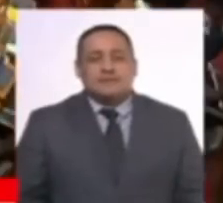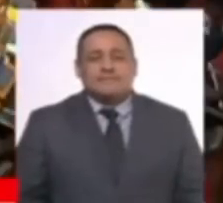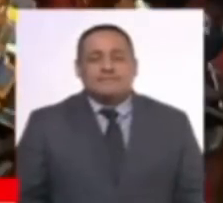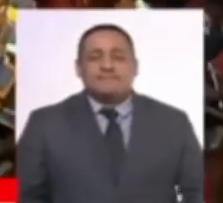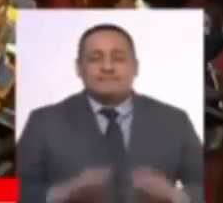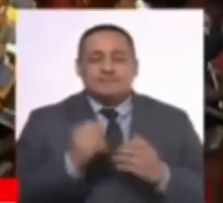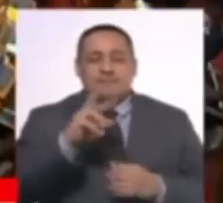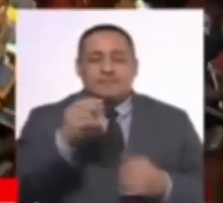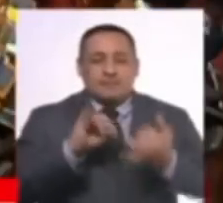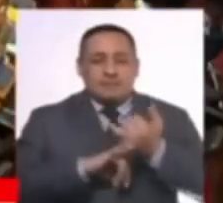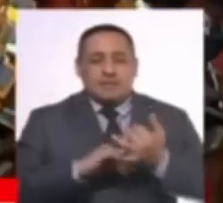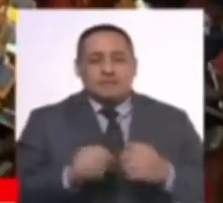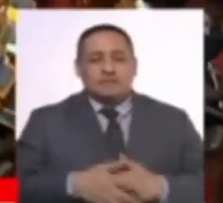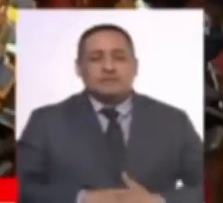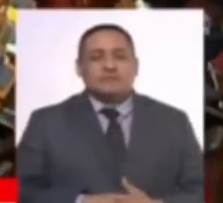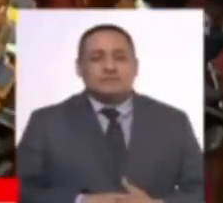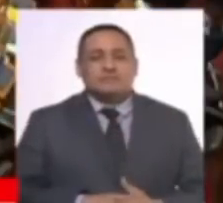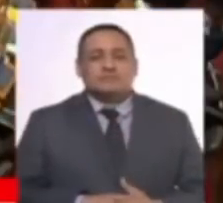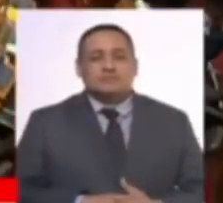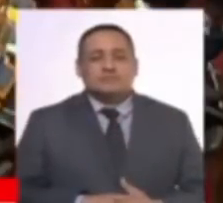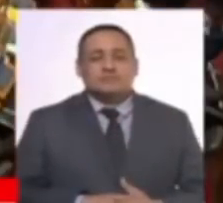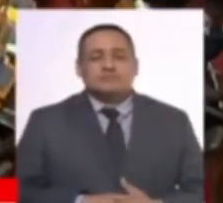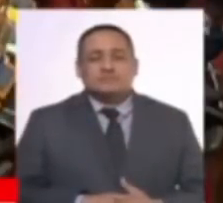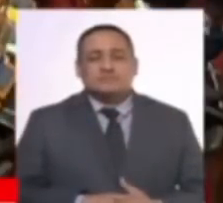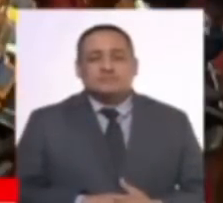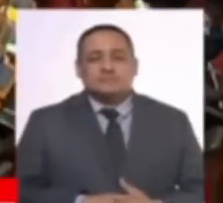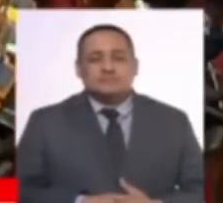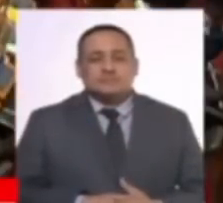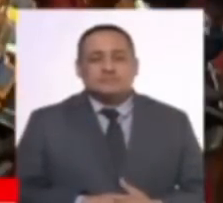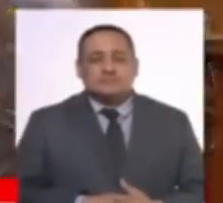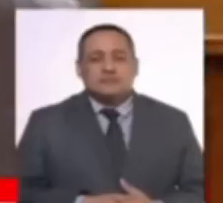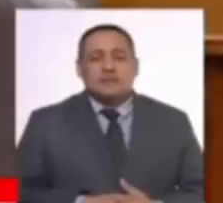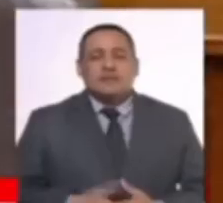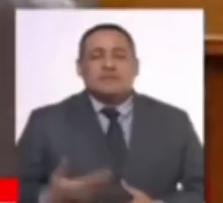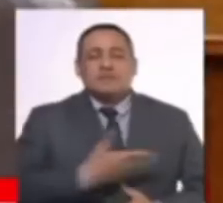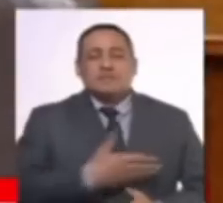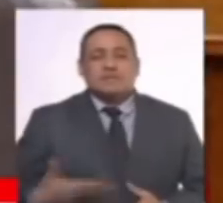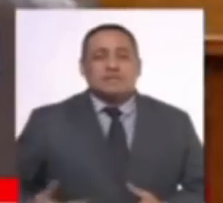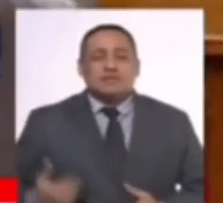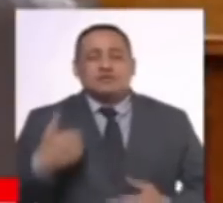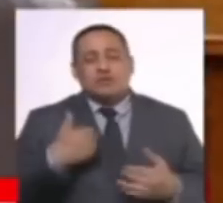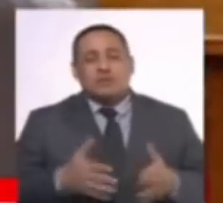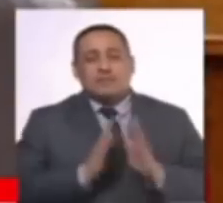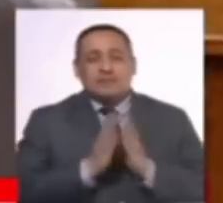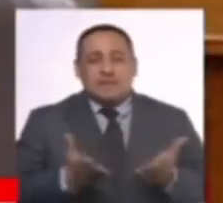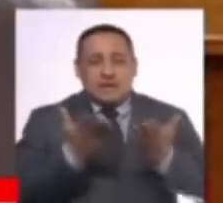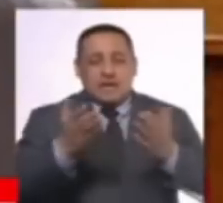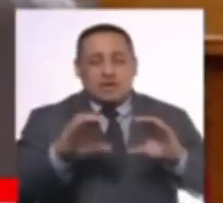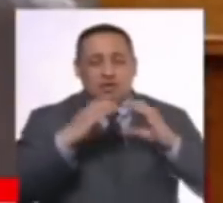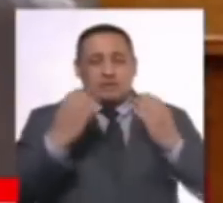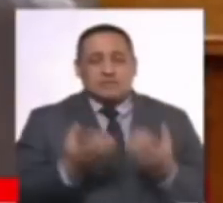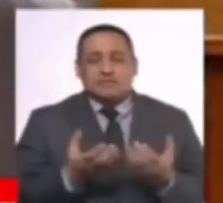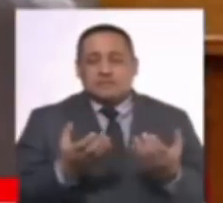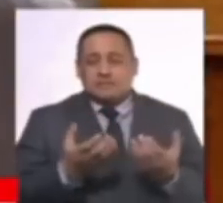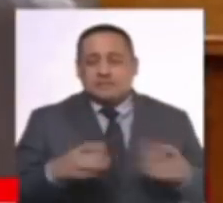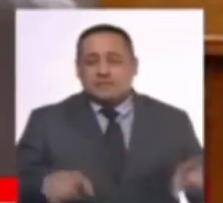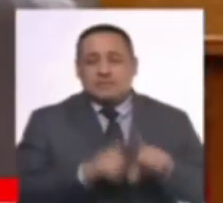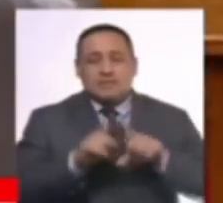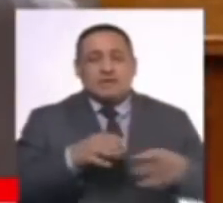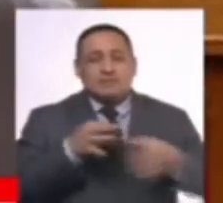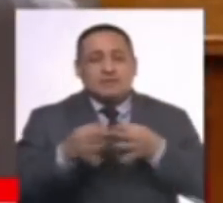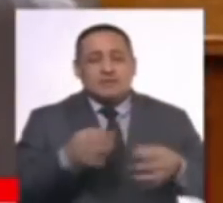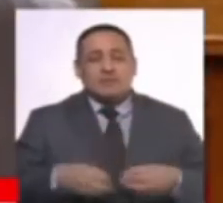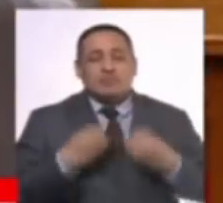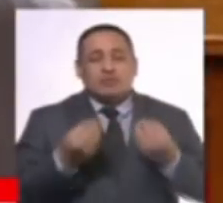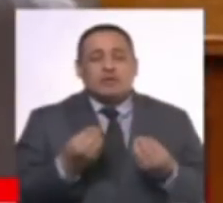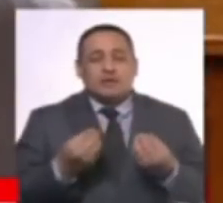Congresista Varas, por favor. Sí. Presidente, yo le pediría a la colega congresista que precise,